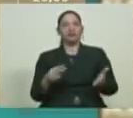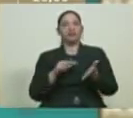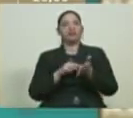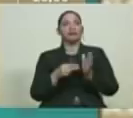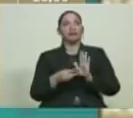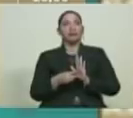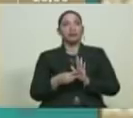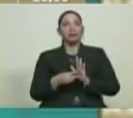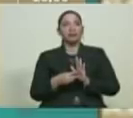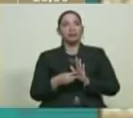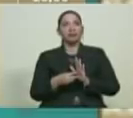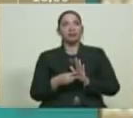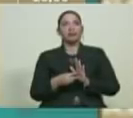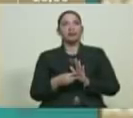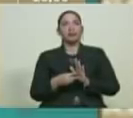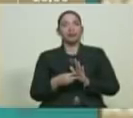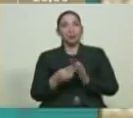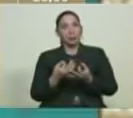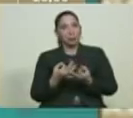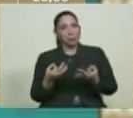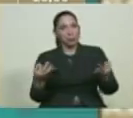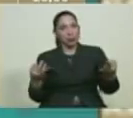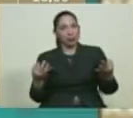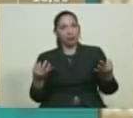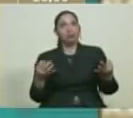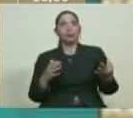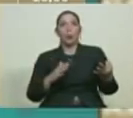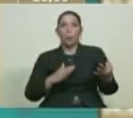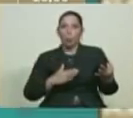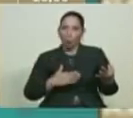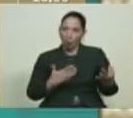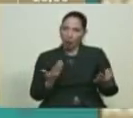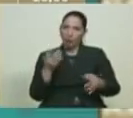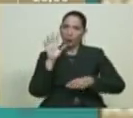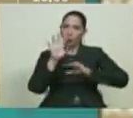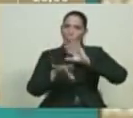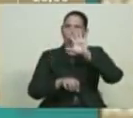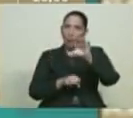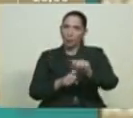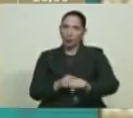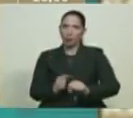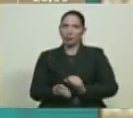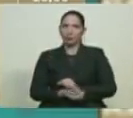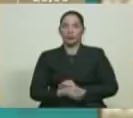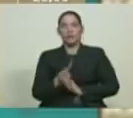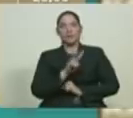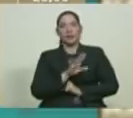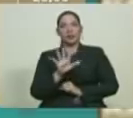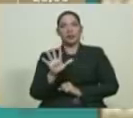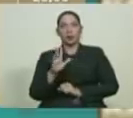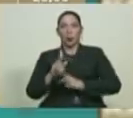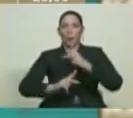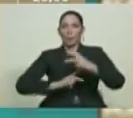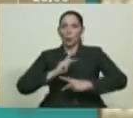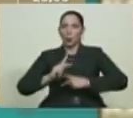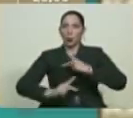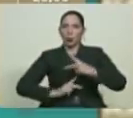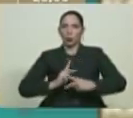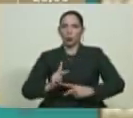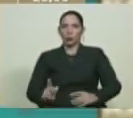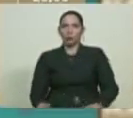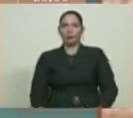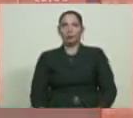un salario mínimo perfectamente se pueden adquirir estos 25 rubros